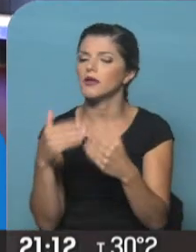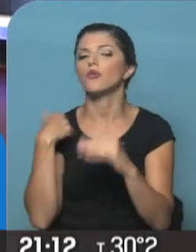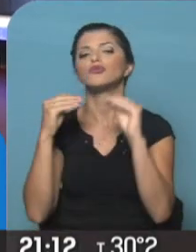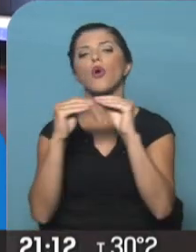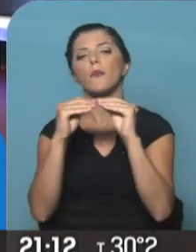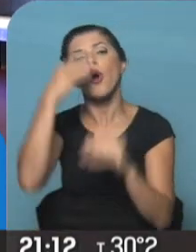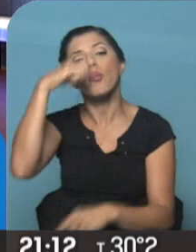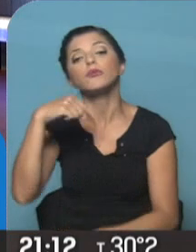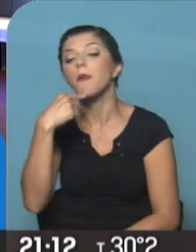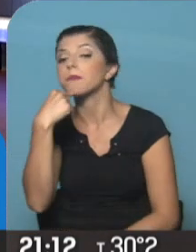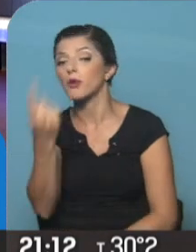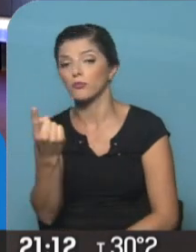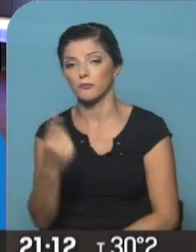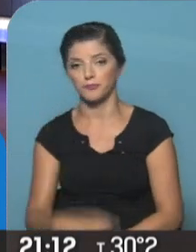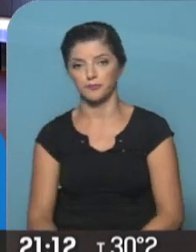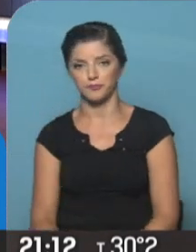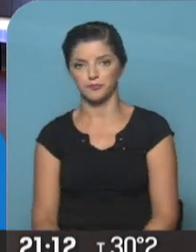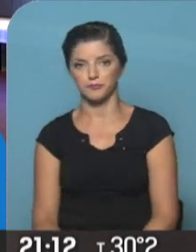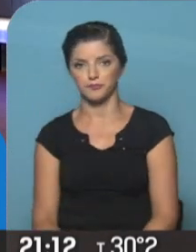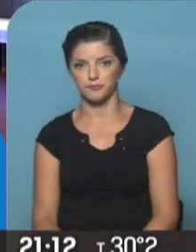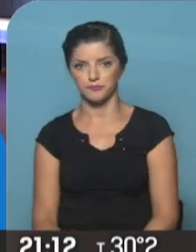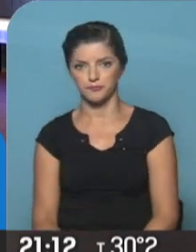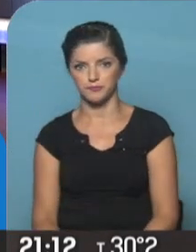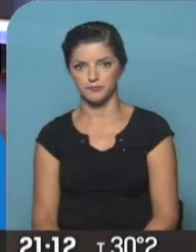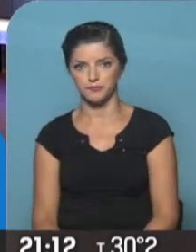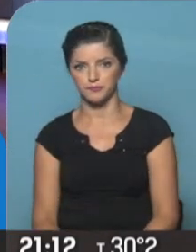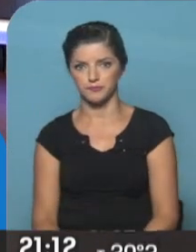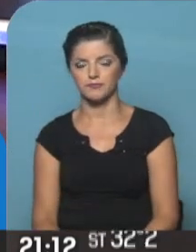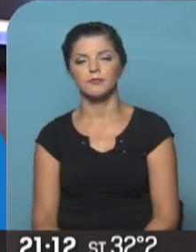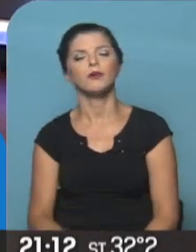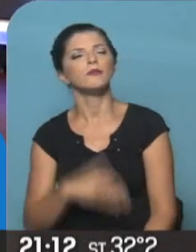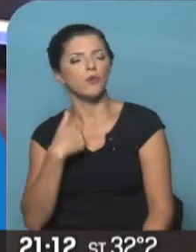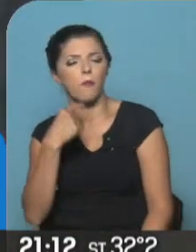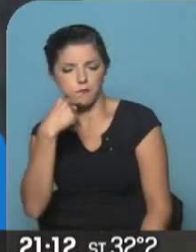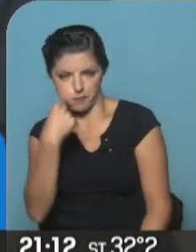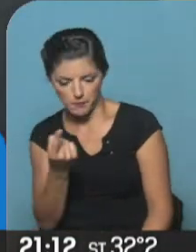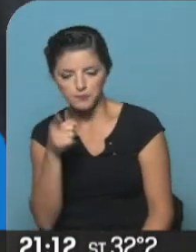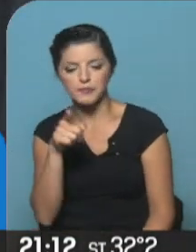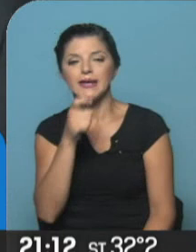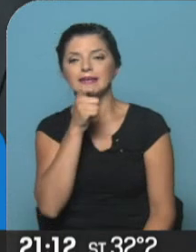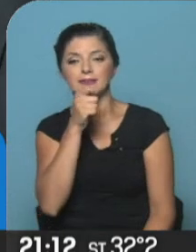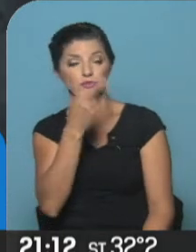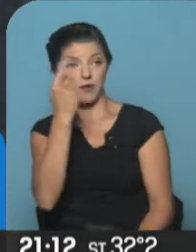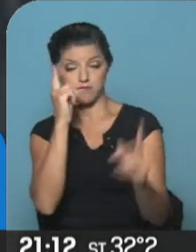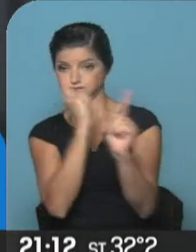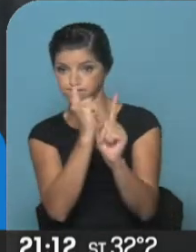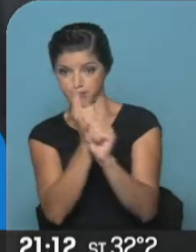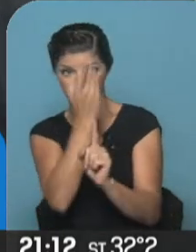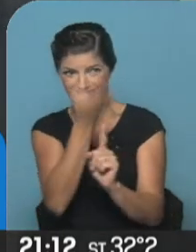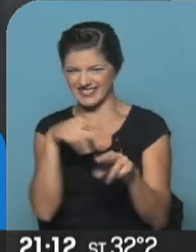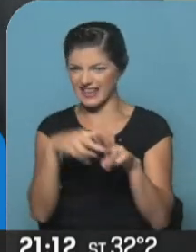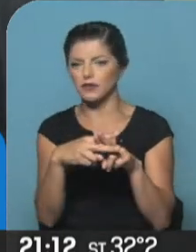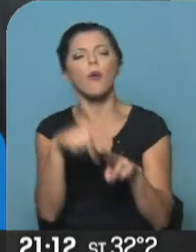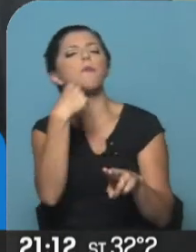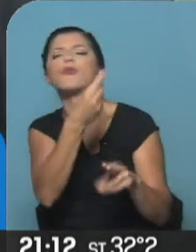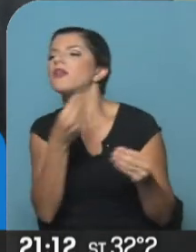Alejandra. Sí, Daniel, preguntarle también, si lo tuviera a la Comercino enfrente, ¿qué le diría o qué le preguntaría? Que